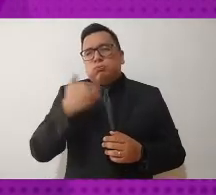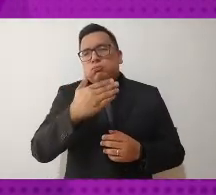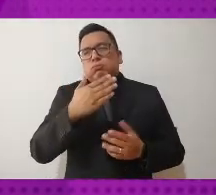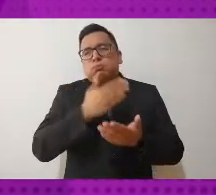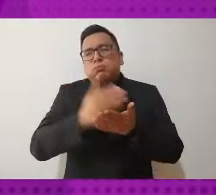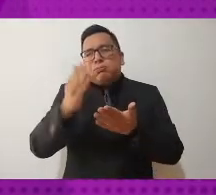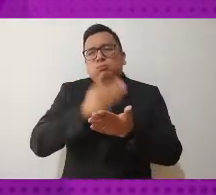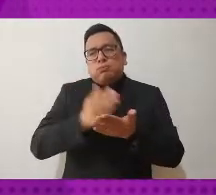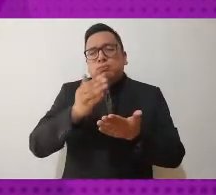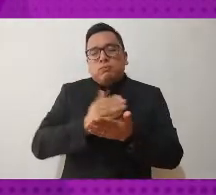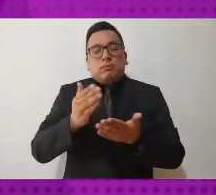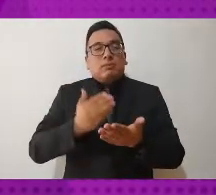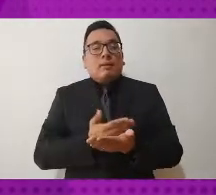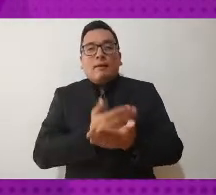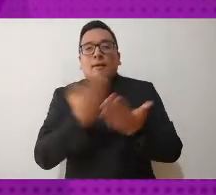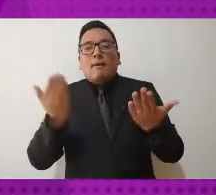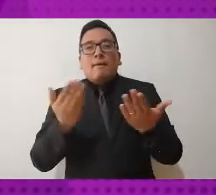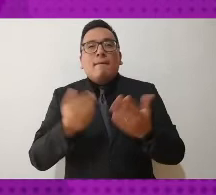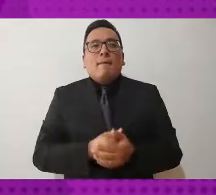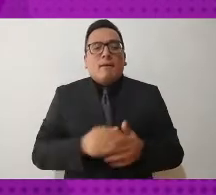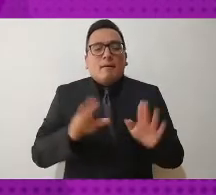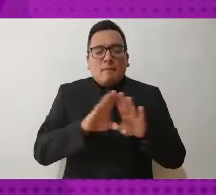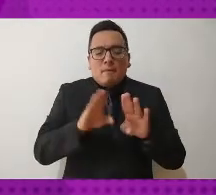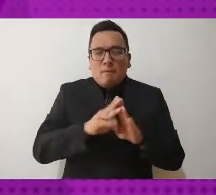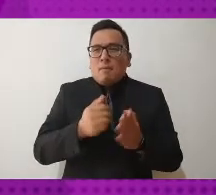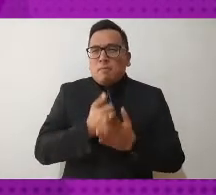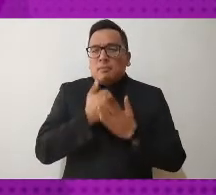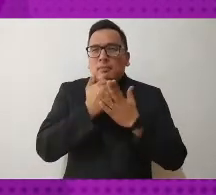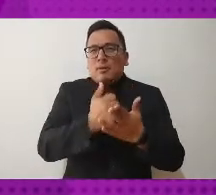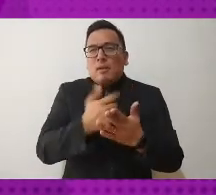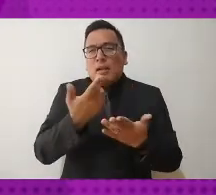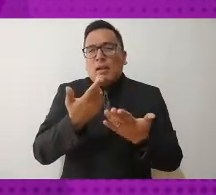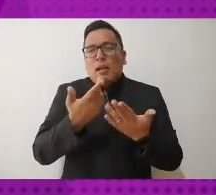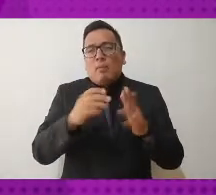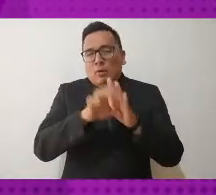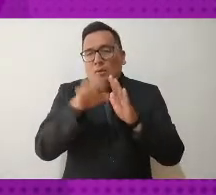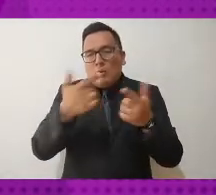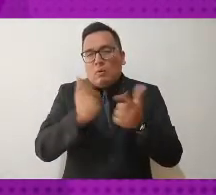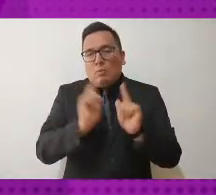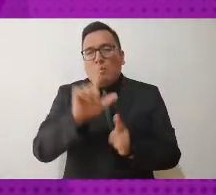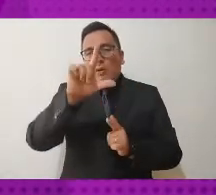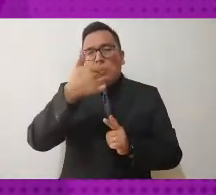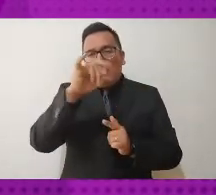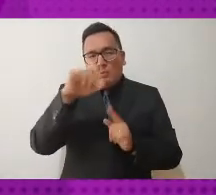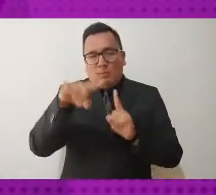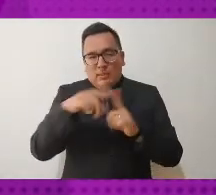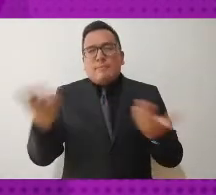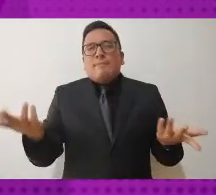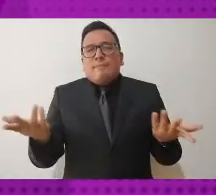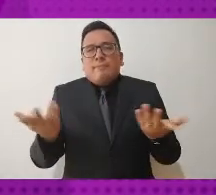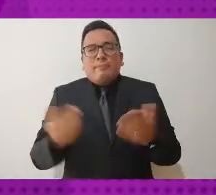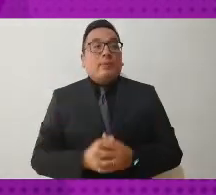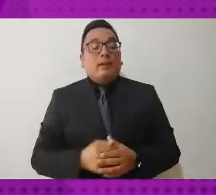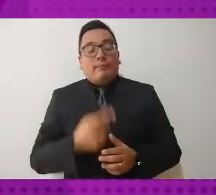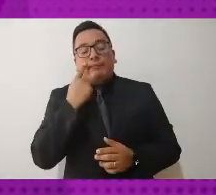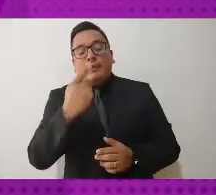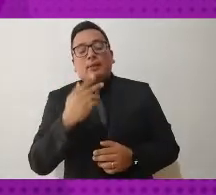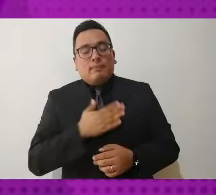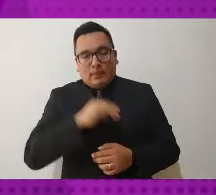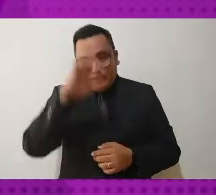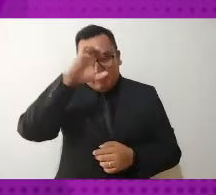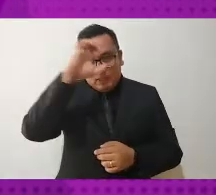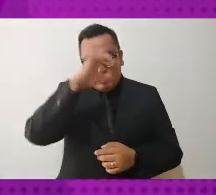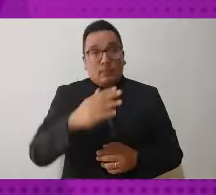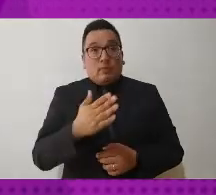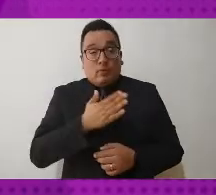a la que representas que es la comunidad de la diversidad sexual Mira te voy a hablar ya de un poco más desde mi experiencia